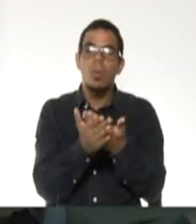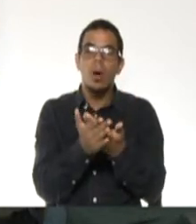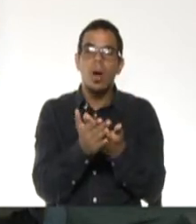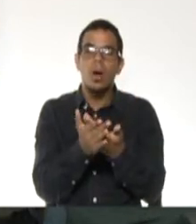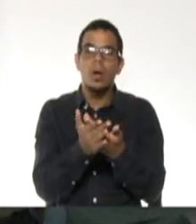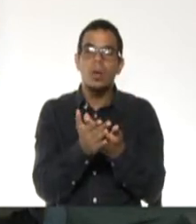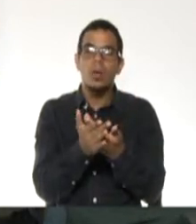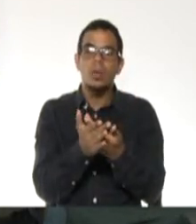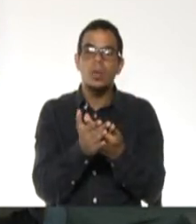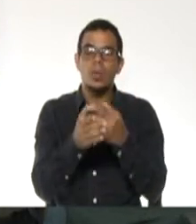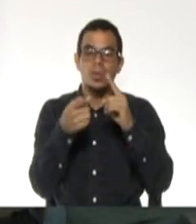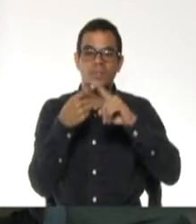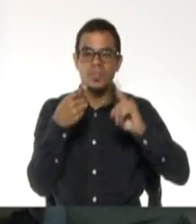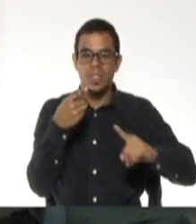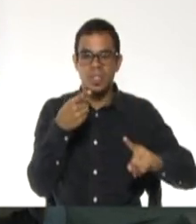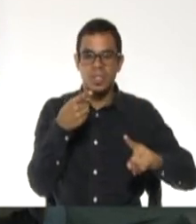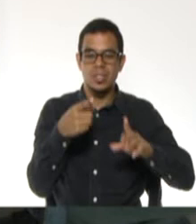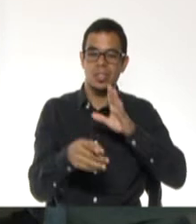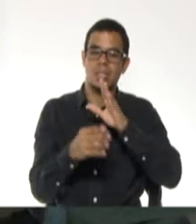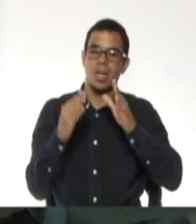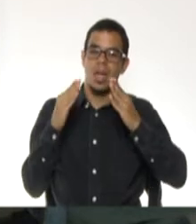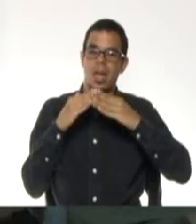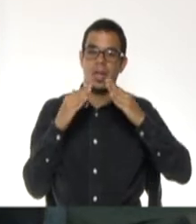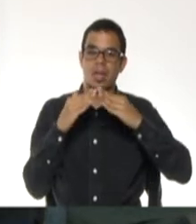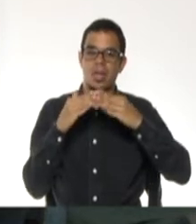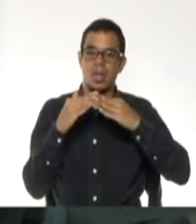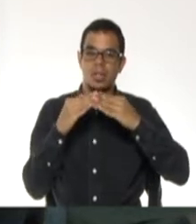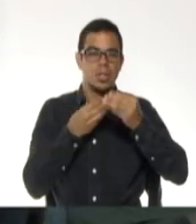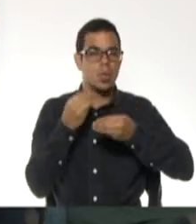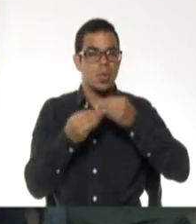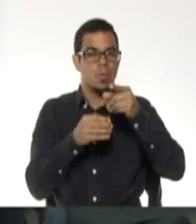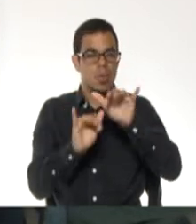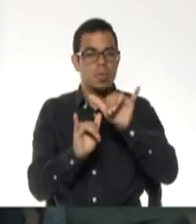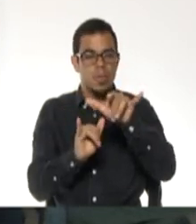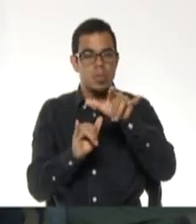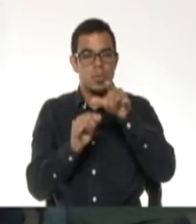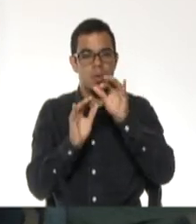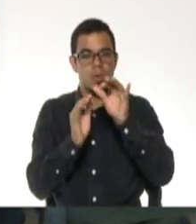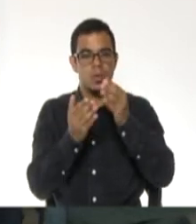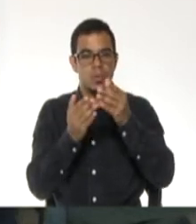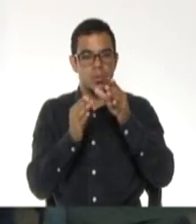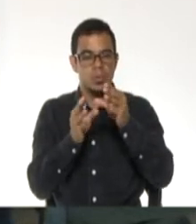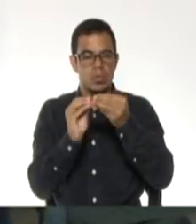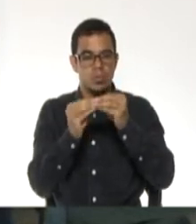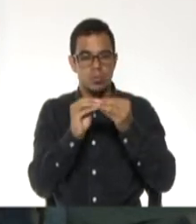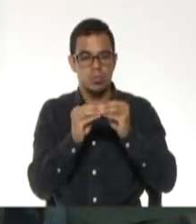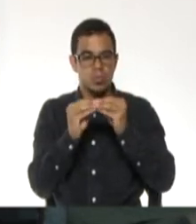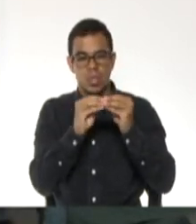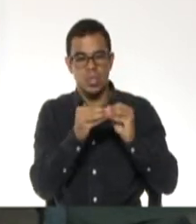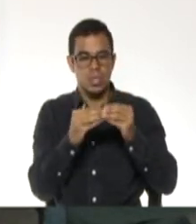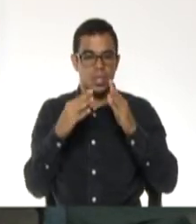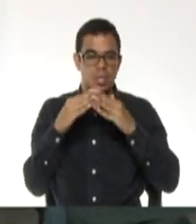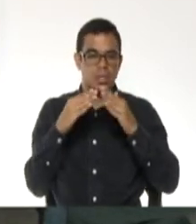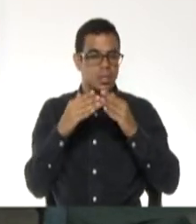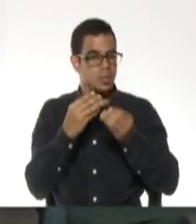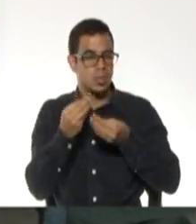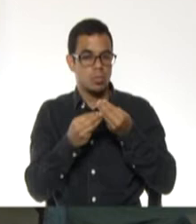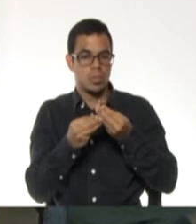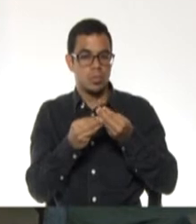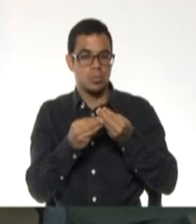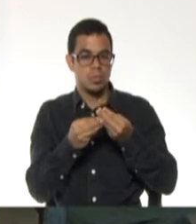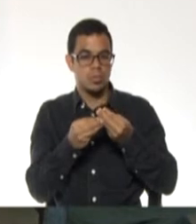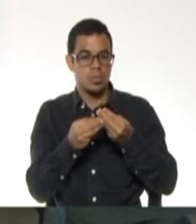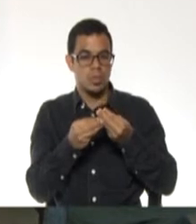programa. ¿Cómo hacerlo allá los muchachos en casa? Bien, fíjense, nosotros vamos a usar